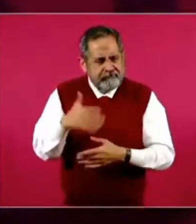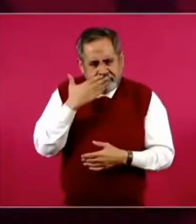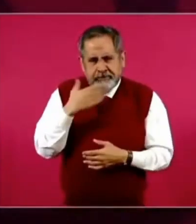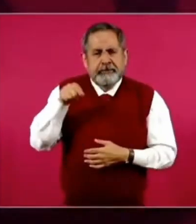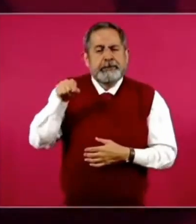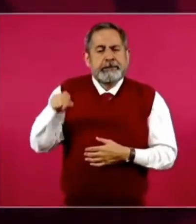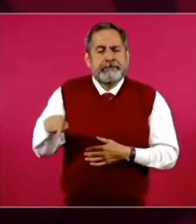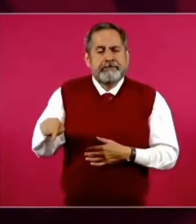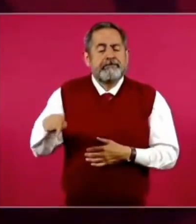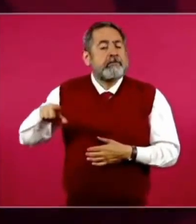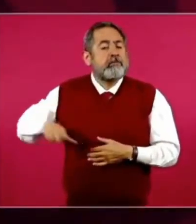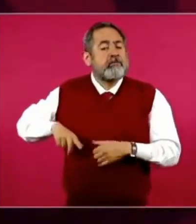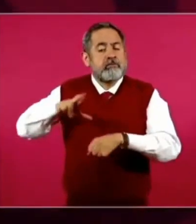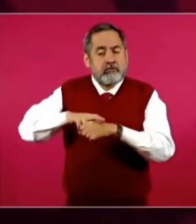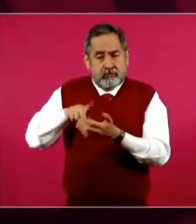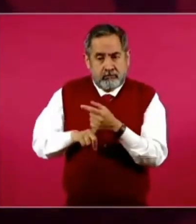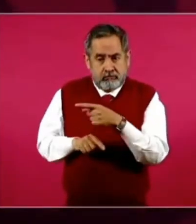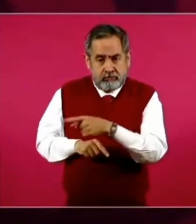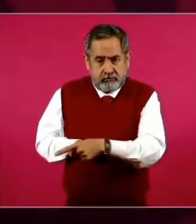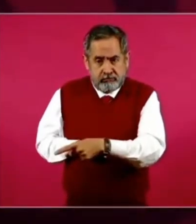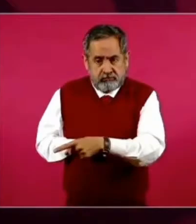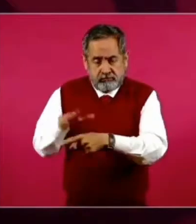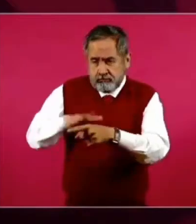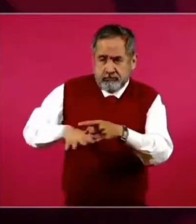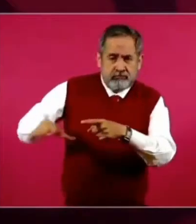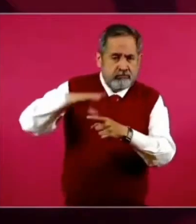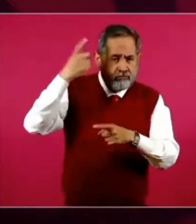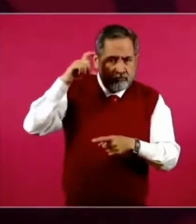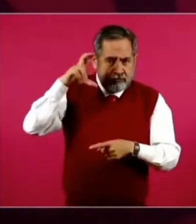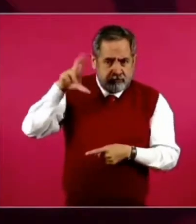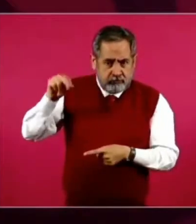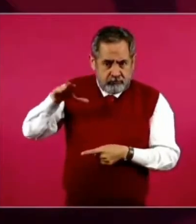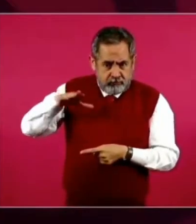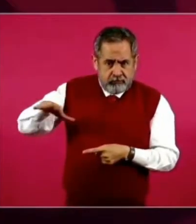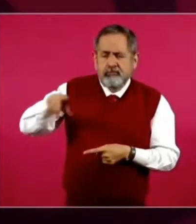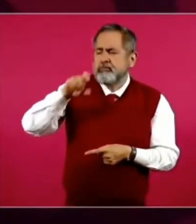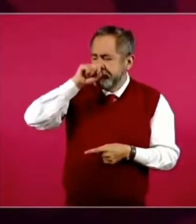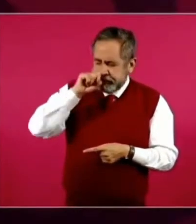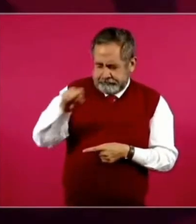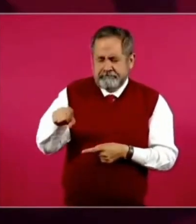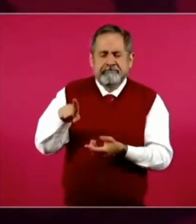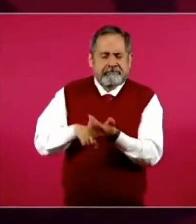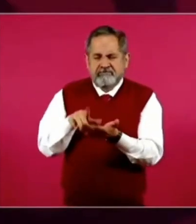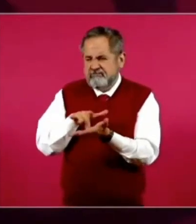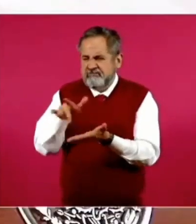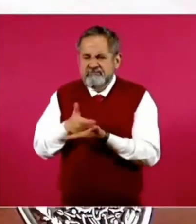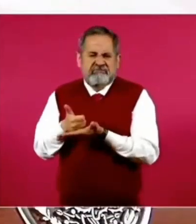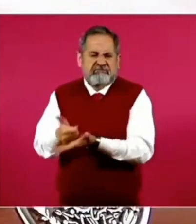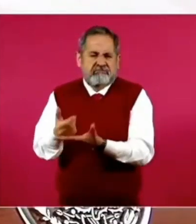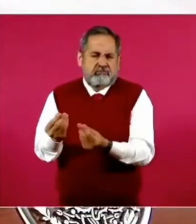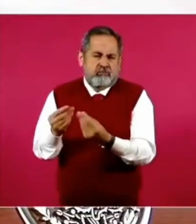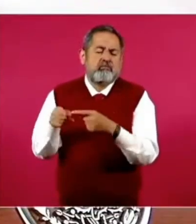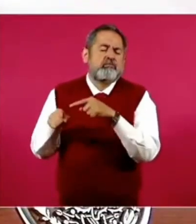siendo gobernador del territorio de Quintana Roo también ayudó